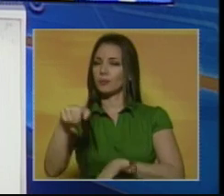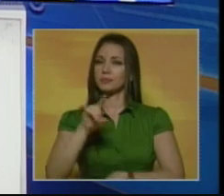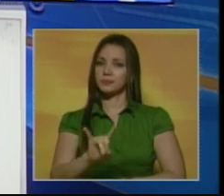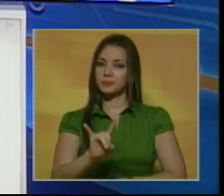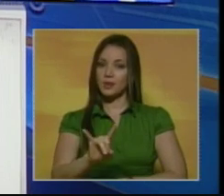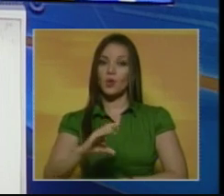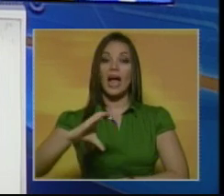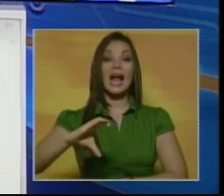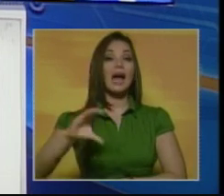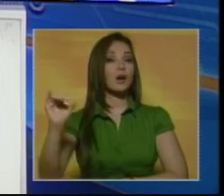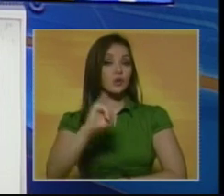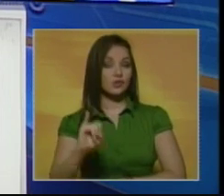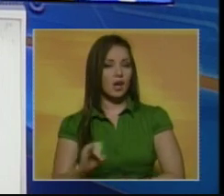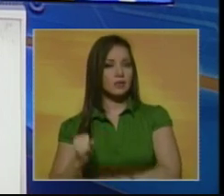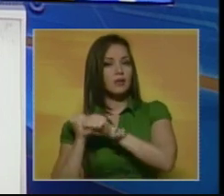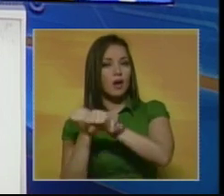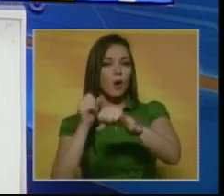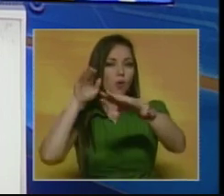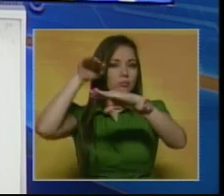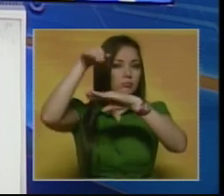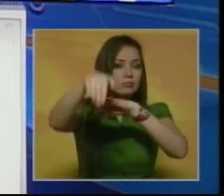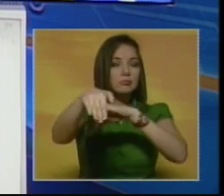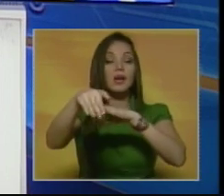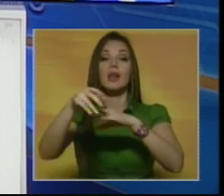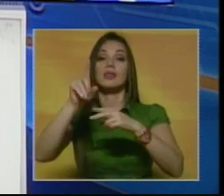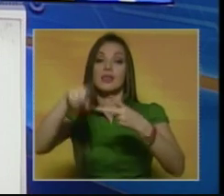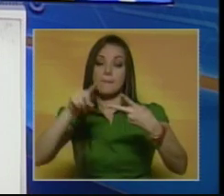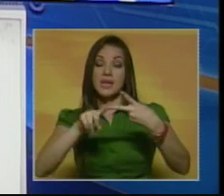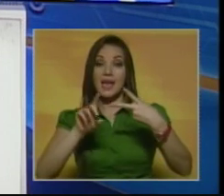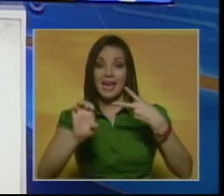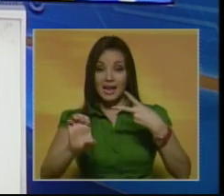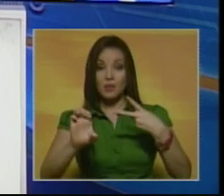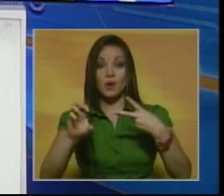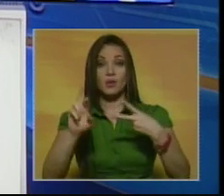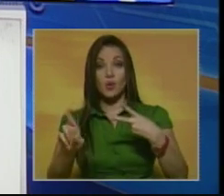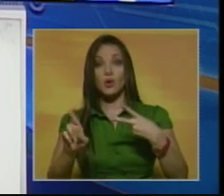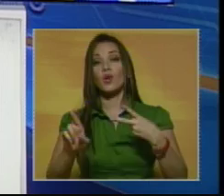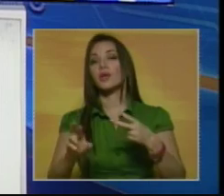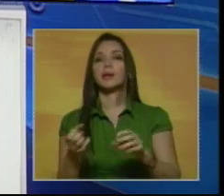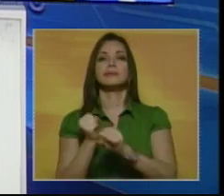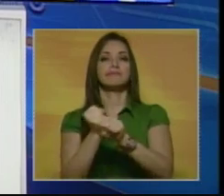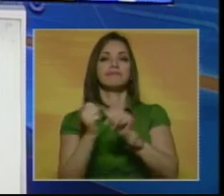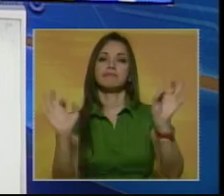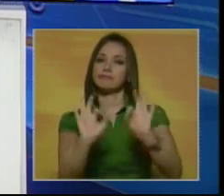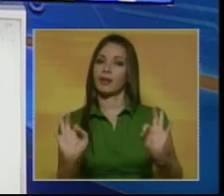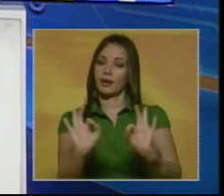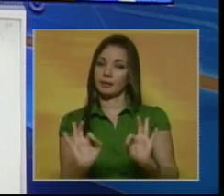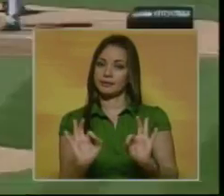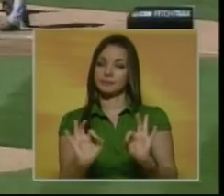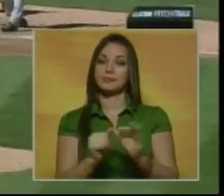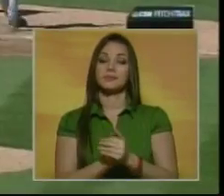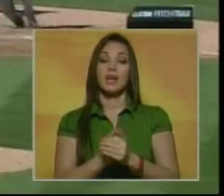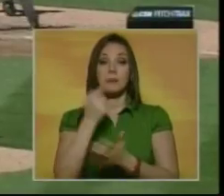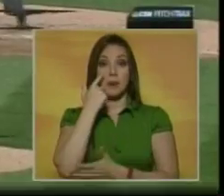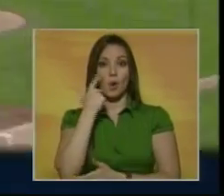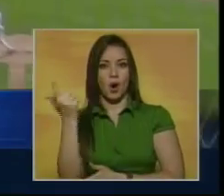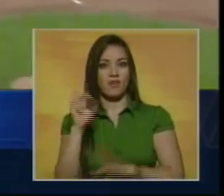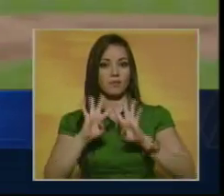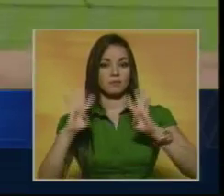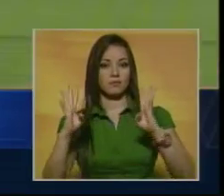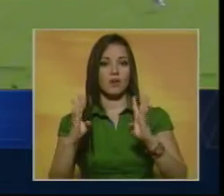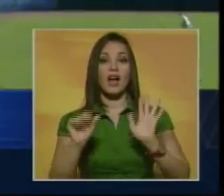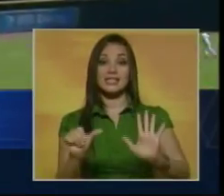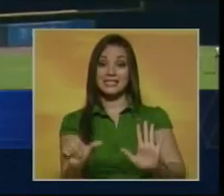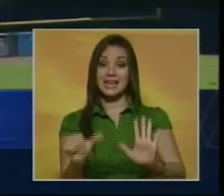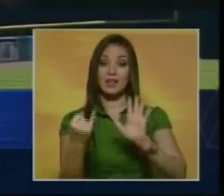lunes Carlos Sánchez jonroneó mientras que Eduardo Rodríguez se fue sin decisión en su apertura ante los Rays de Tampa Bay. Nos vamos al Comerica Park, 6º